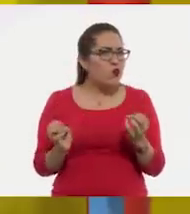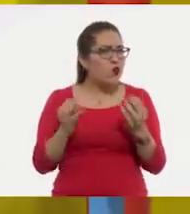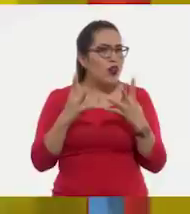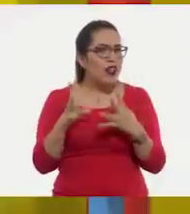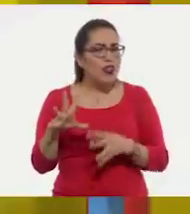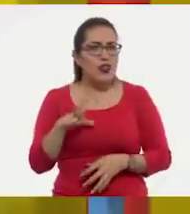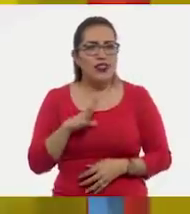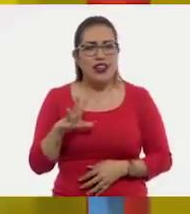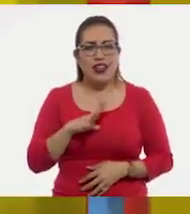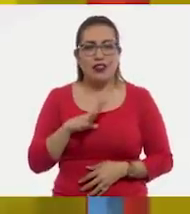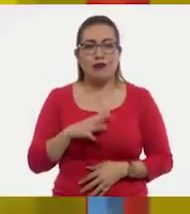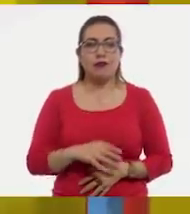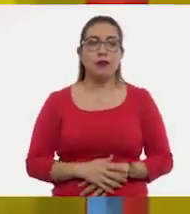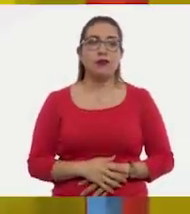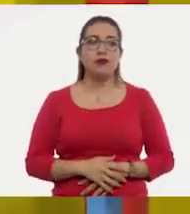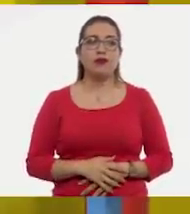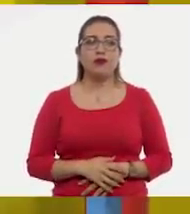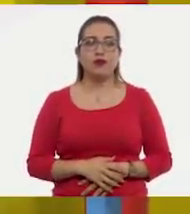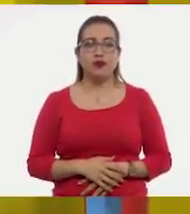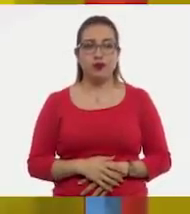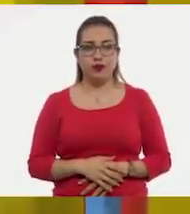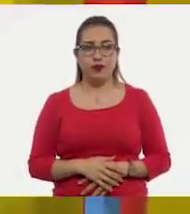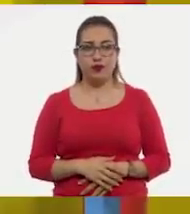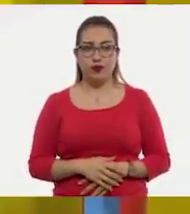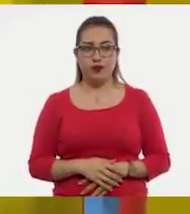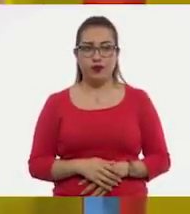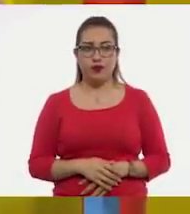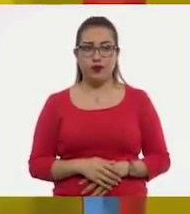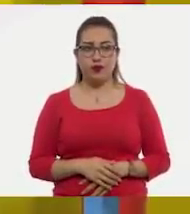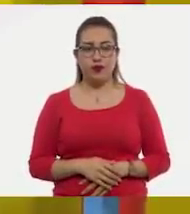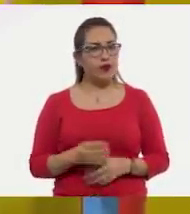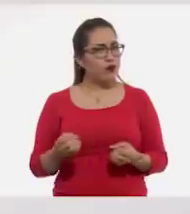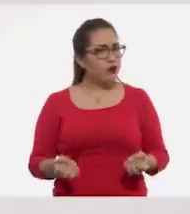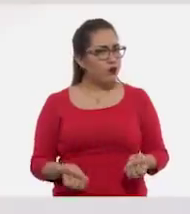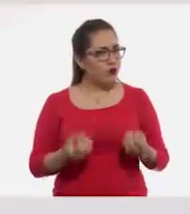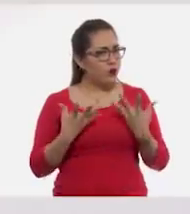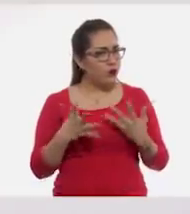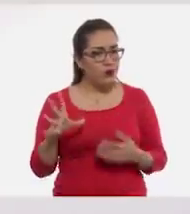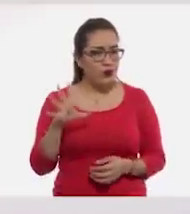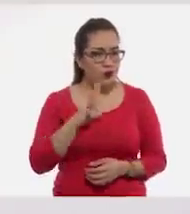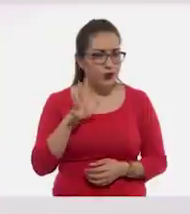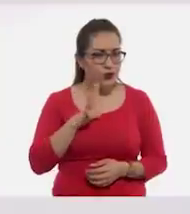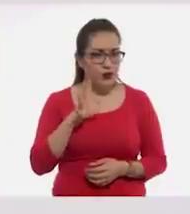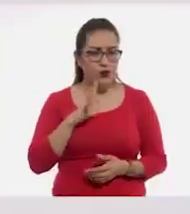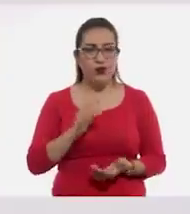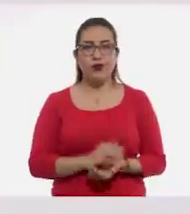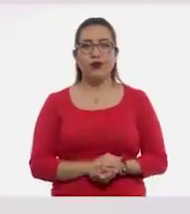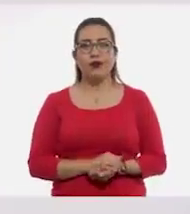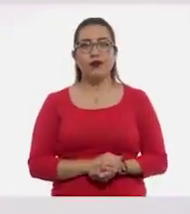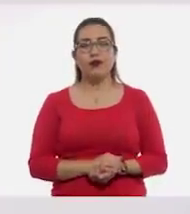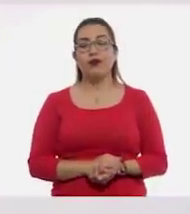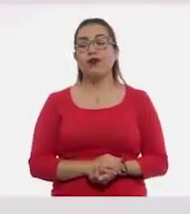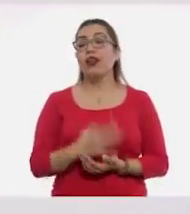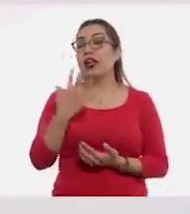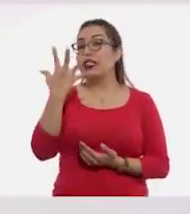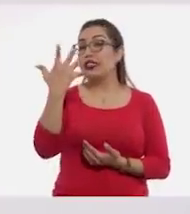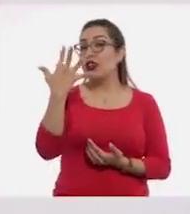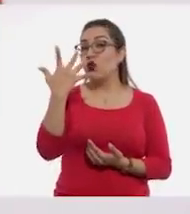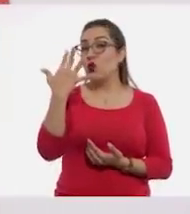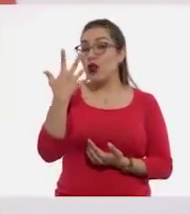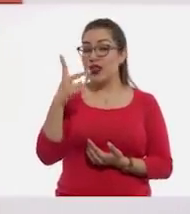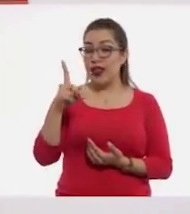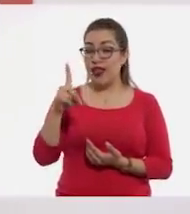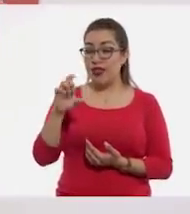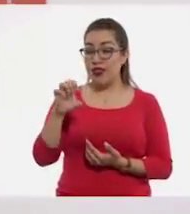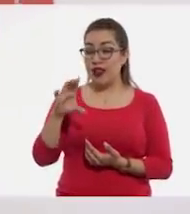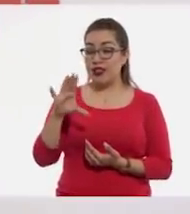5 tiras con 10 cuadritos cada una, 20, 30, 40, son 50. Muy bien,